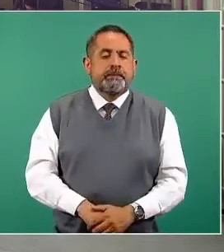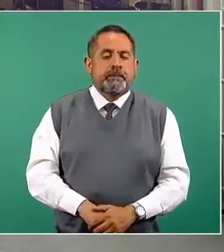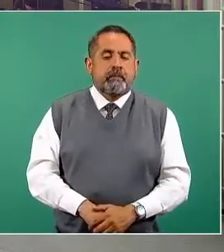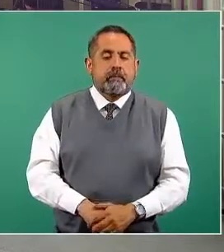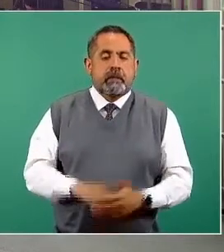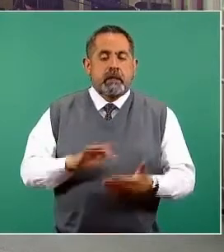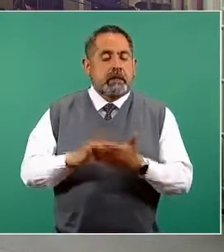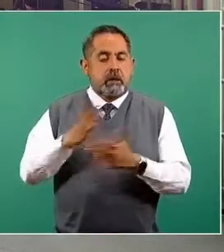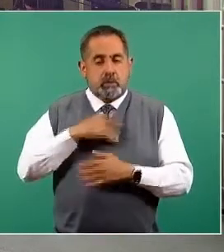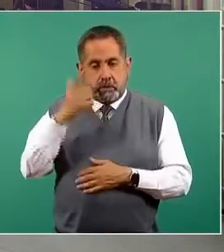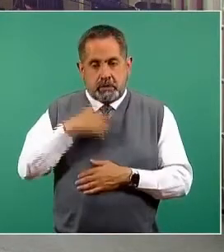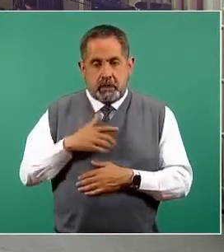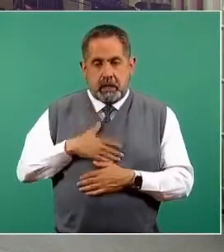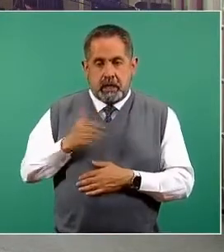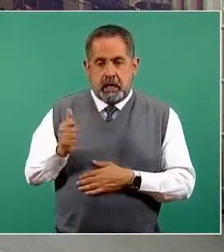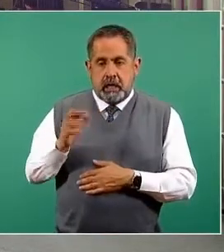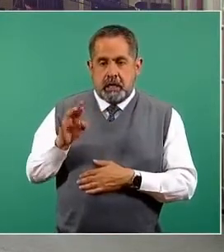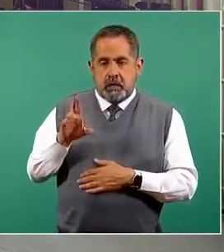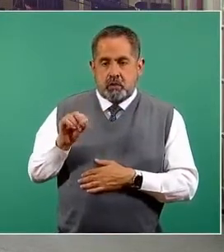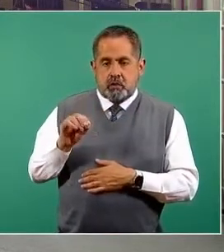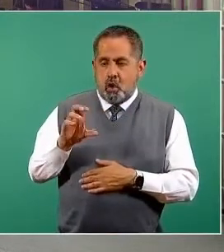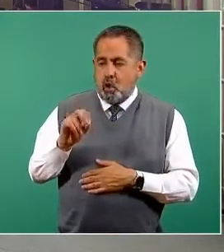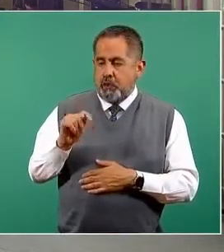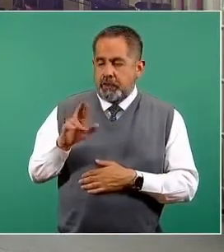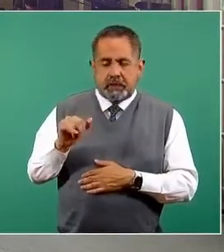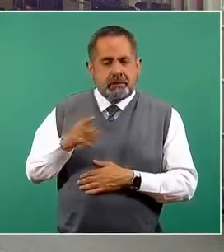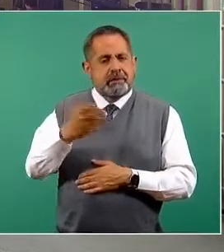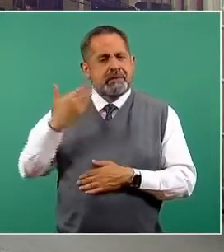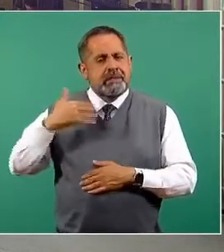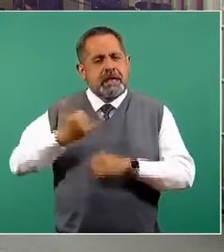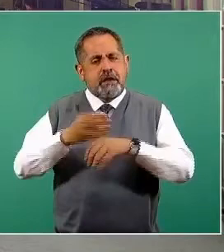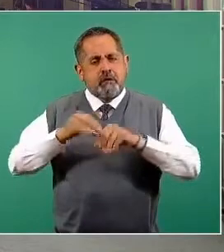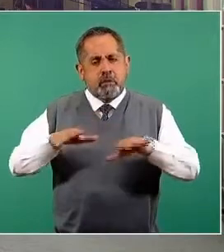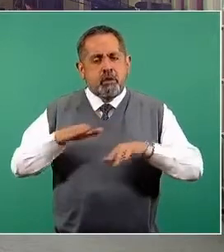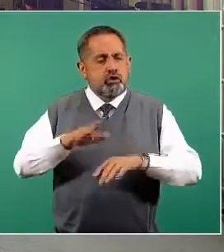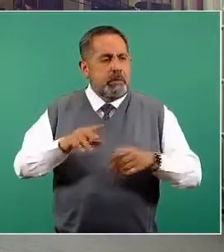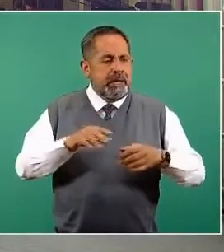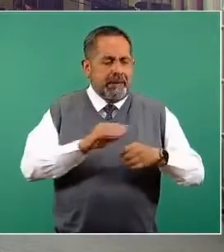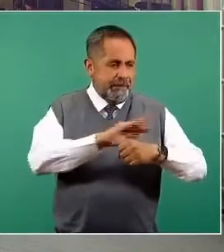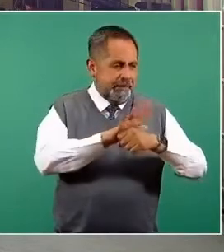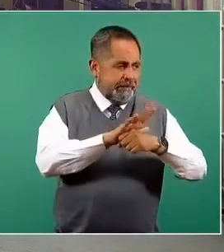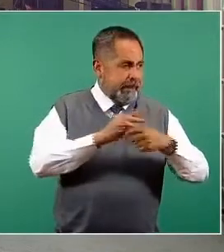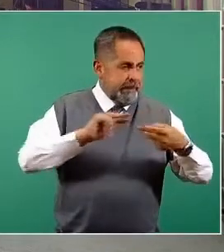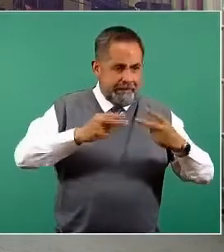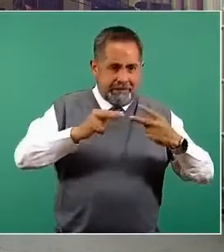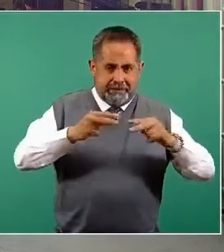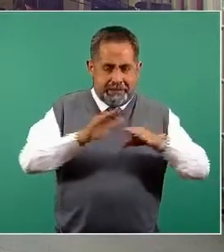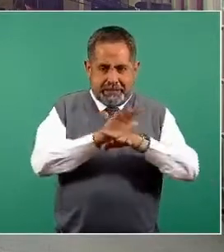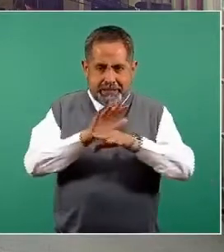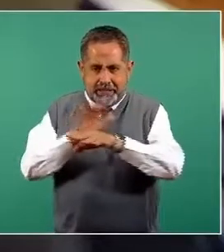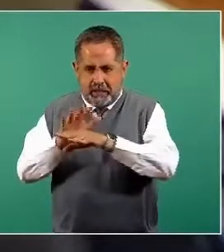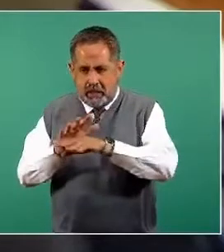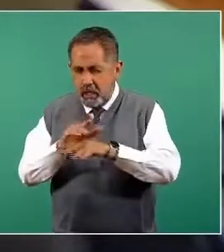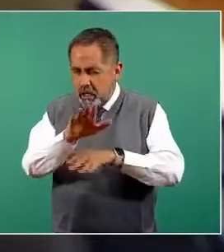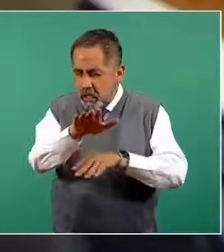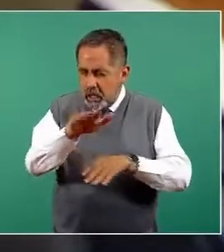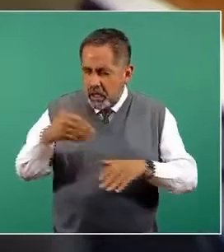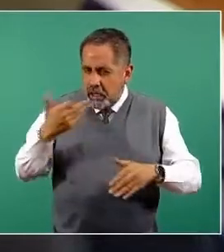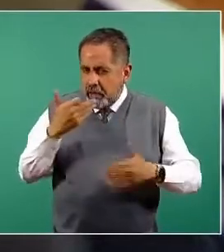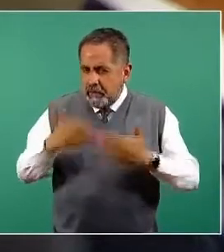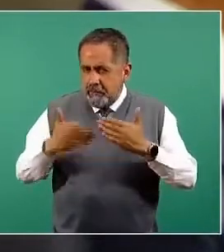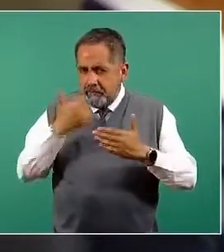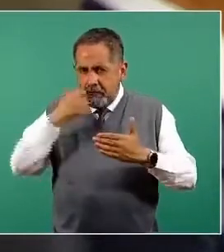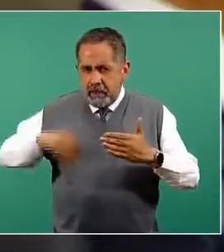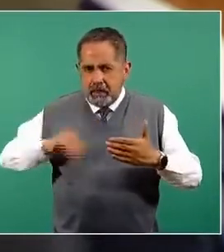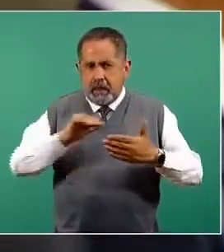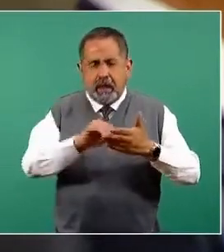Gracias, buenas noches, Arturo Contreras, de pie de página. Un poco sobre el informe que presentaban ahora de las variantes. Creo que no se incluye la que nos mencionaba